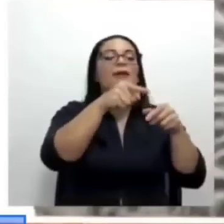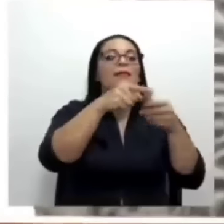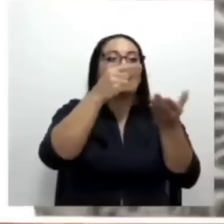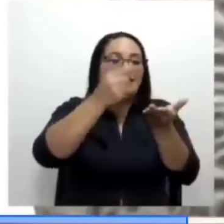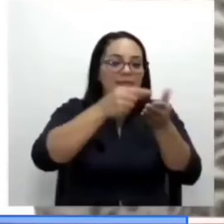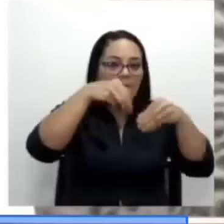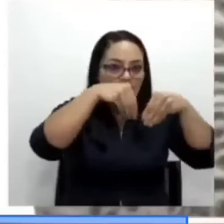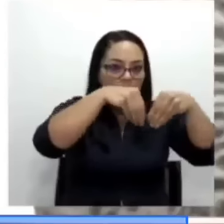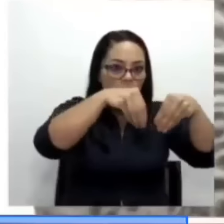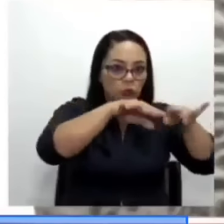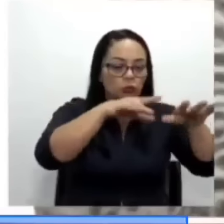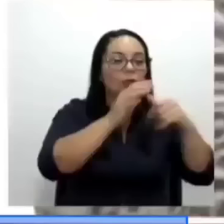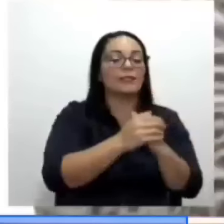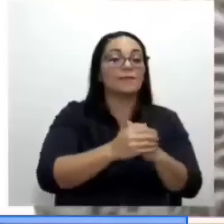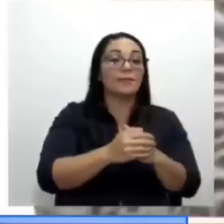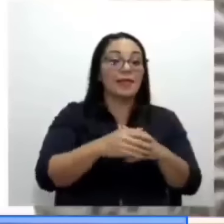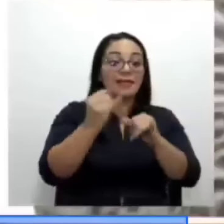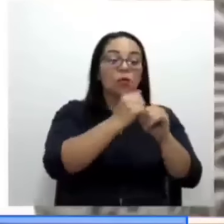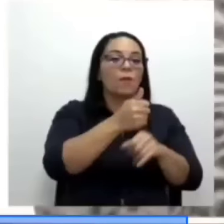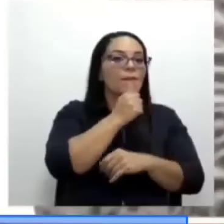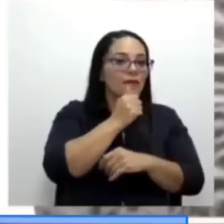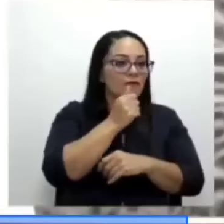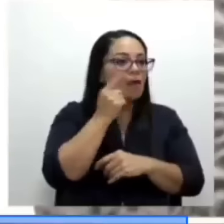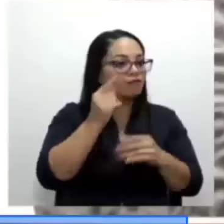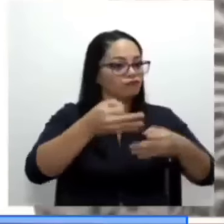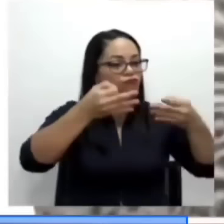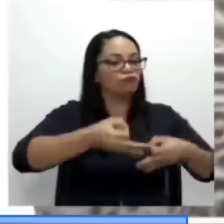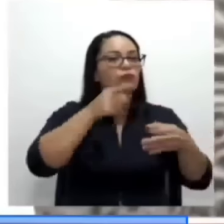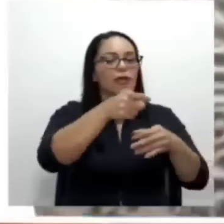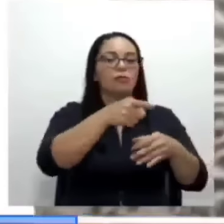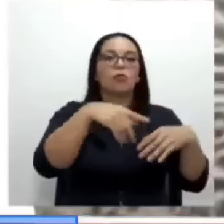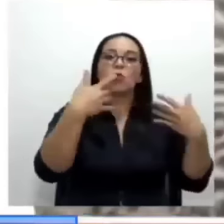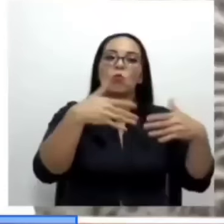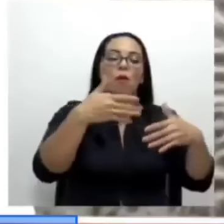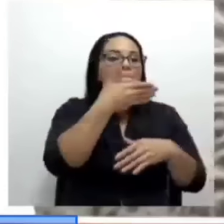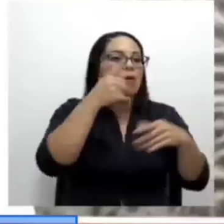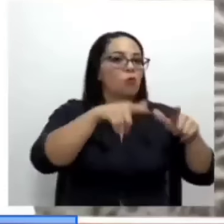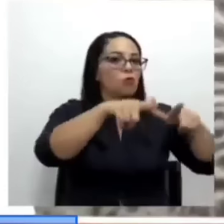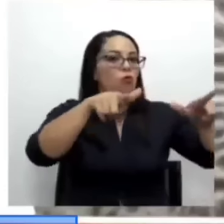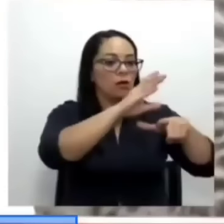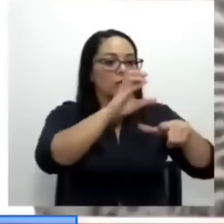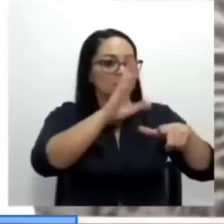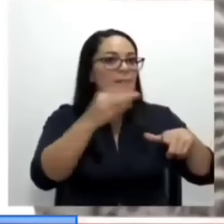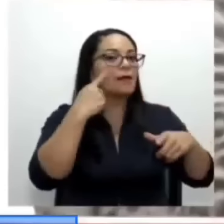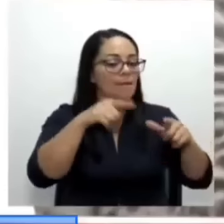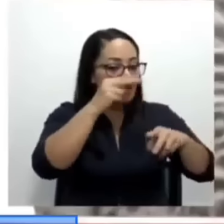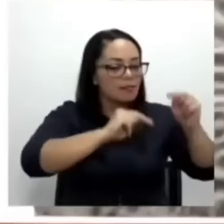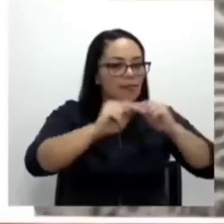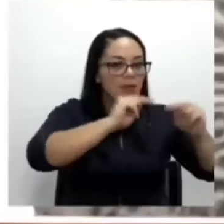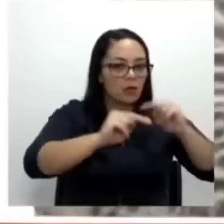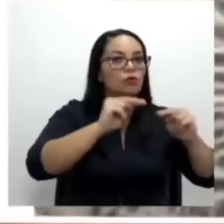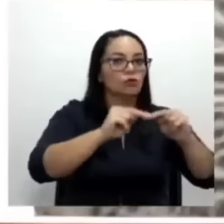afirmando que Costa Rica es de hecho uno de los mejores lugares para hacer negocios en nuestro